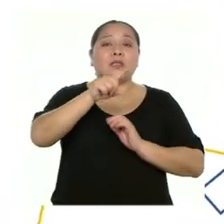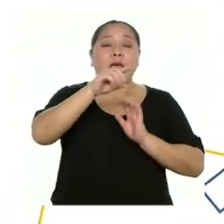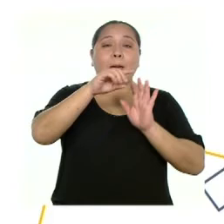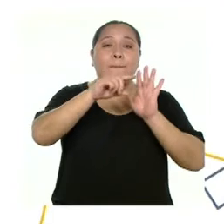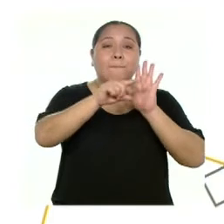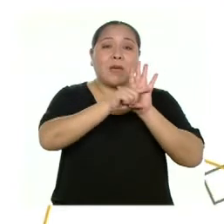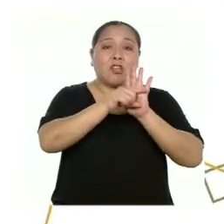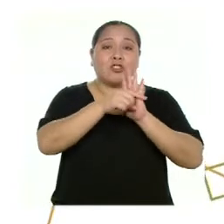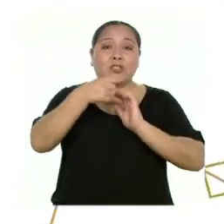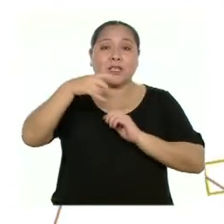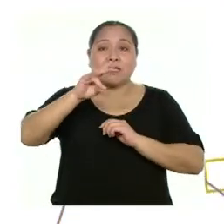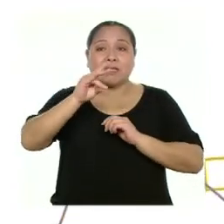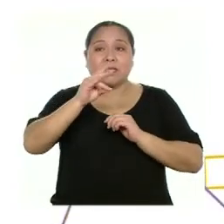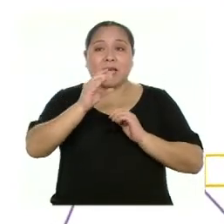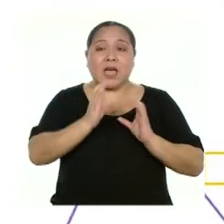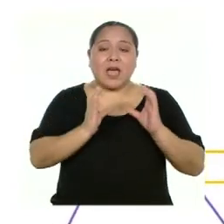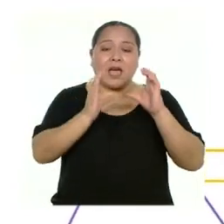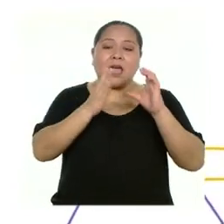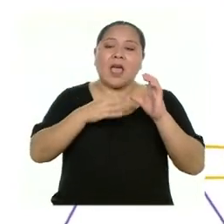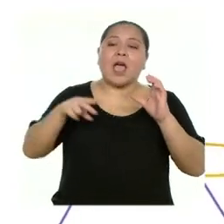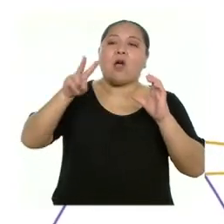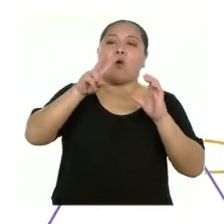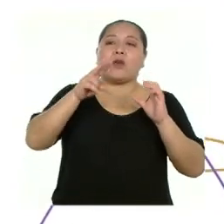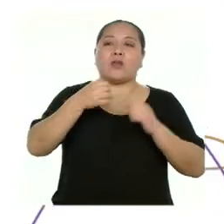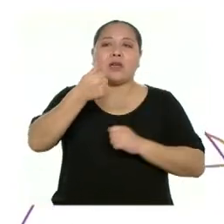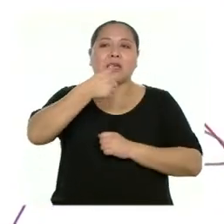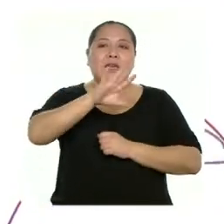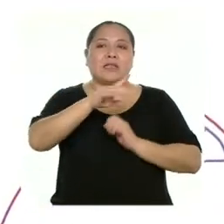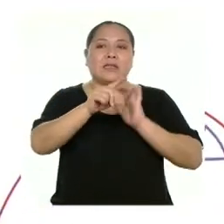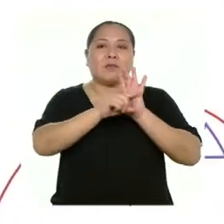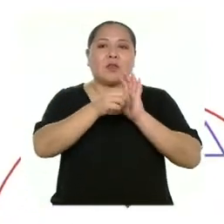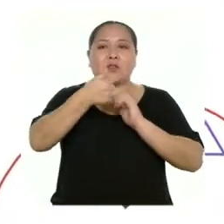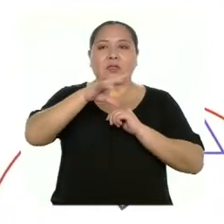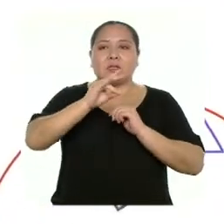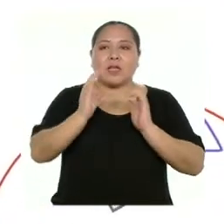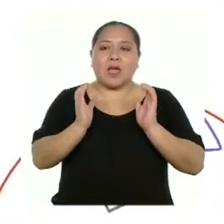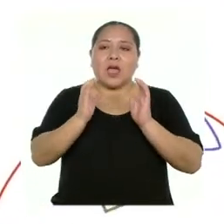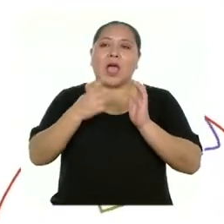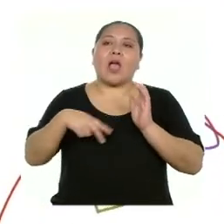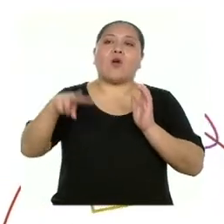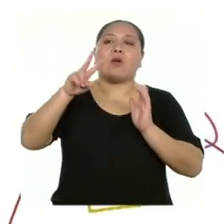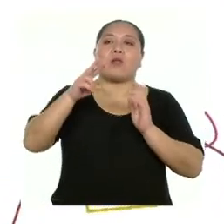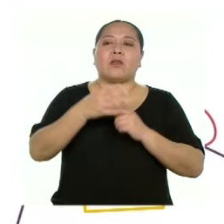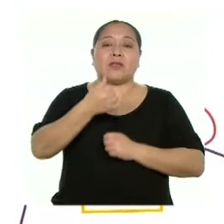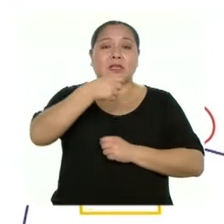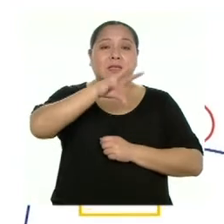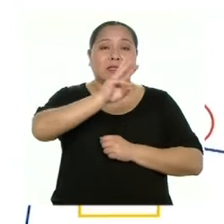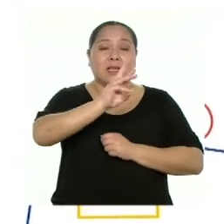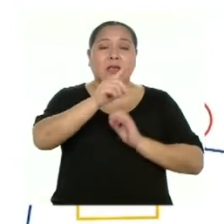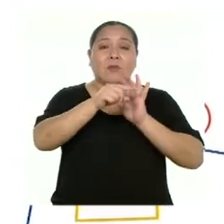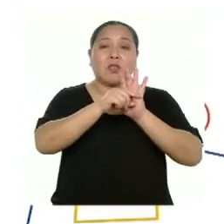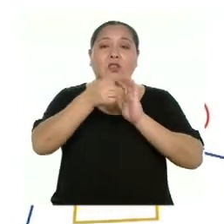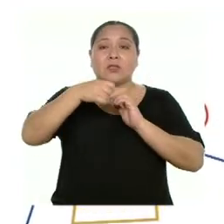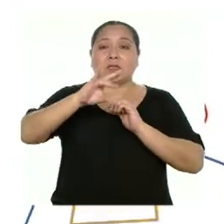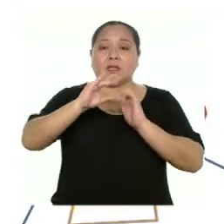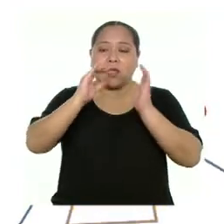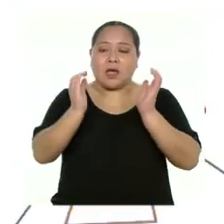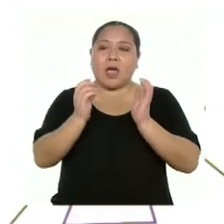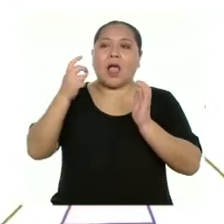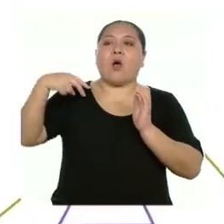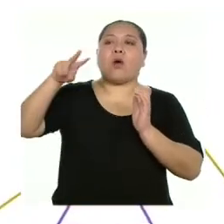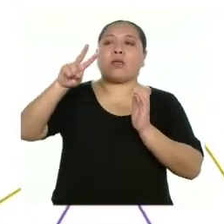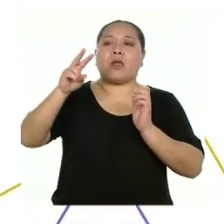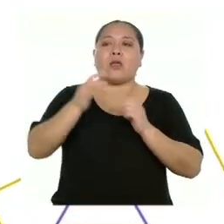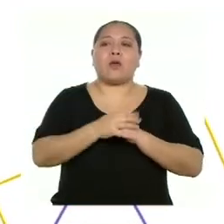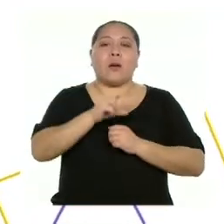al cuadrado, 15 menos 17 al cuadrado, 16 menos 17 al cuadrado, 20 menos 17